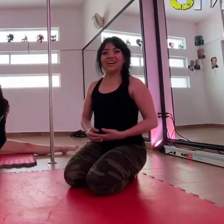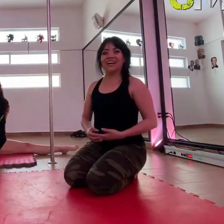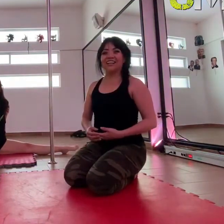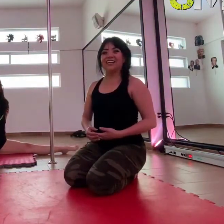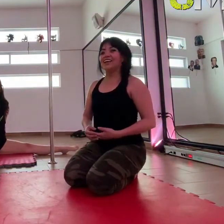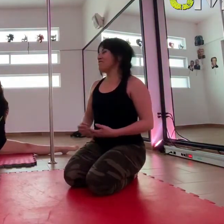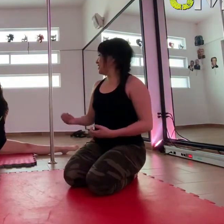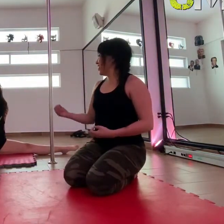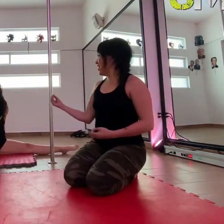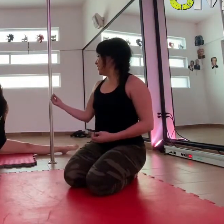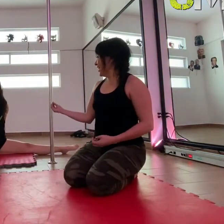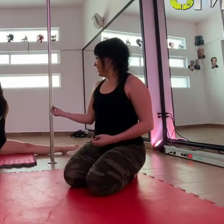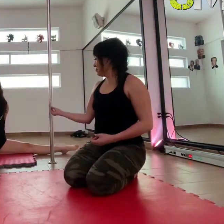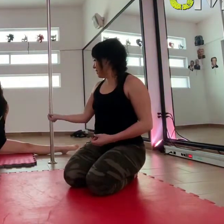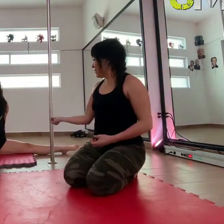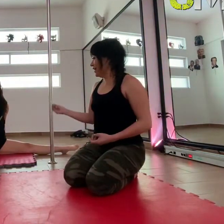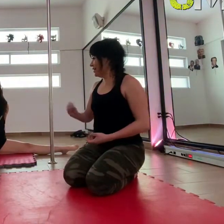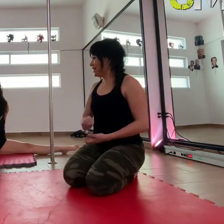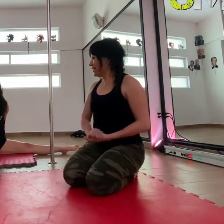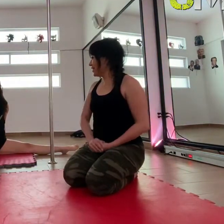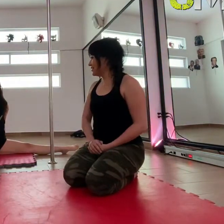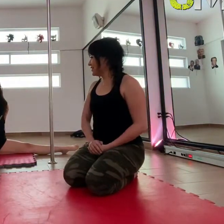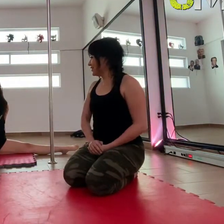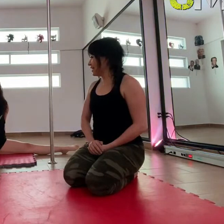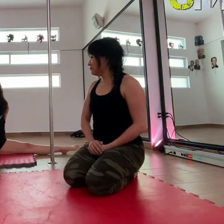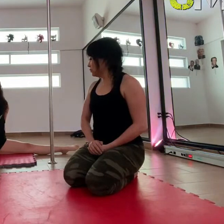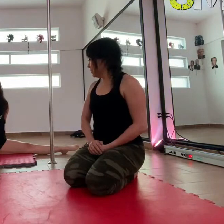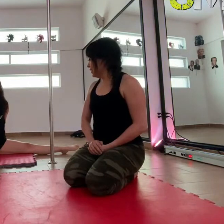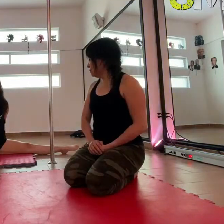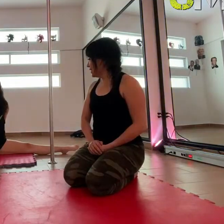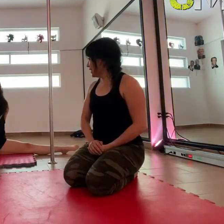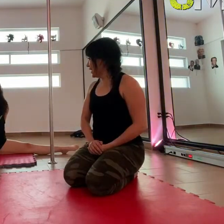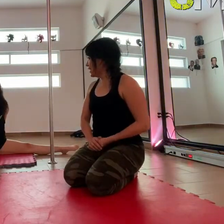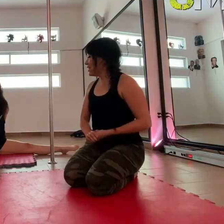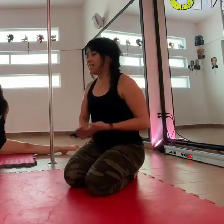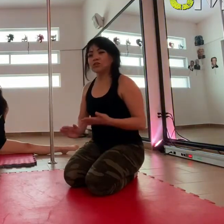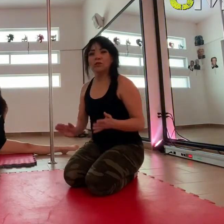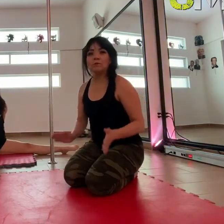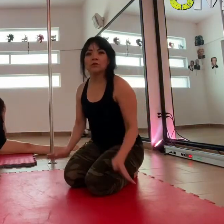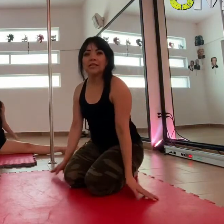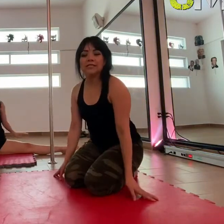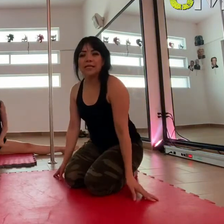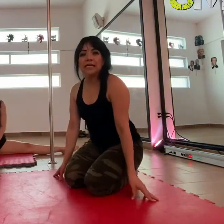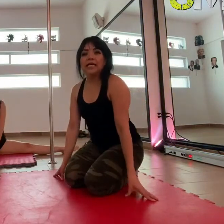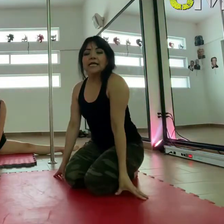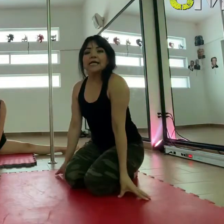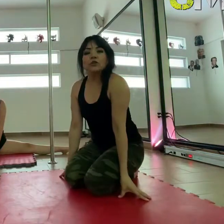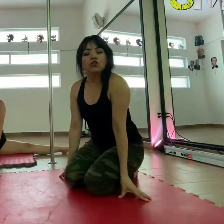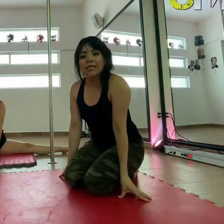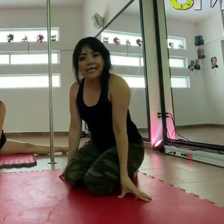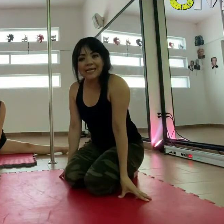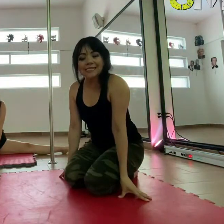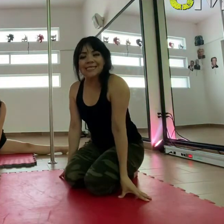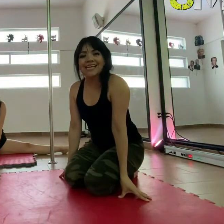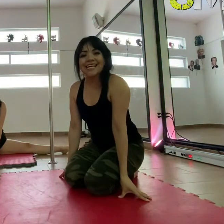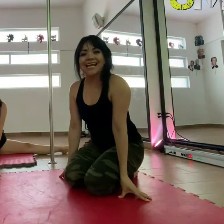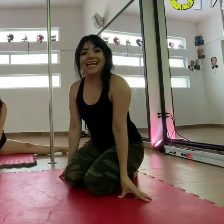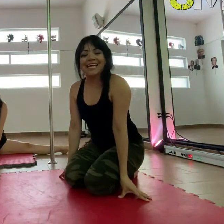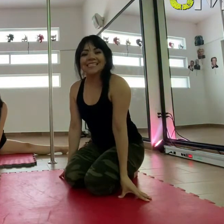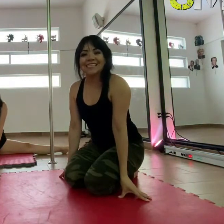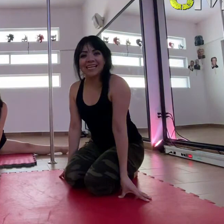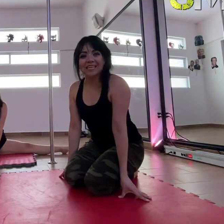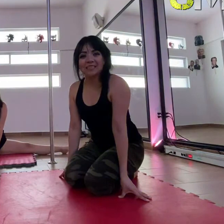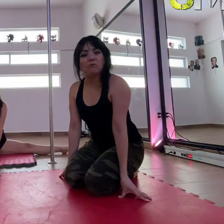Fatal, ok. Bueno, ahora vean la elasticidad. Muy bien, América. Eso es lo importante, que no dejes